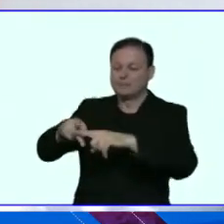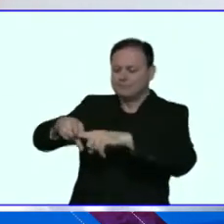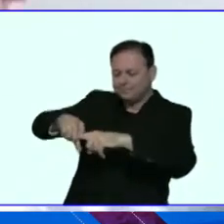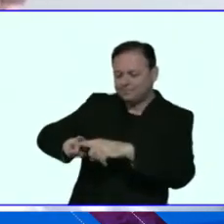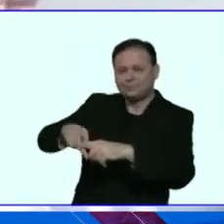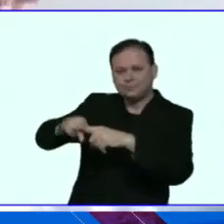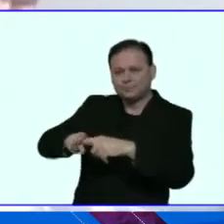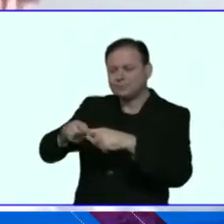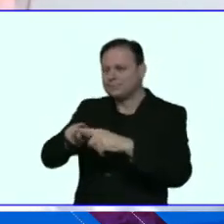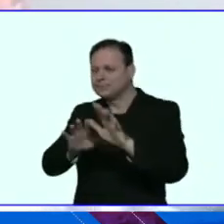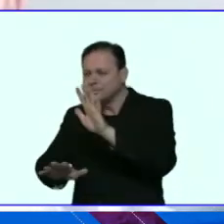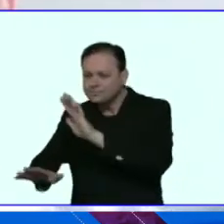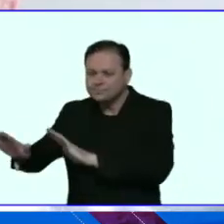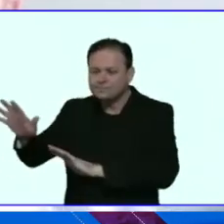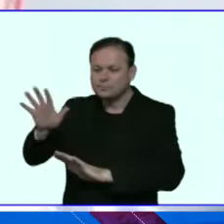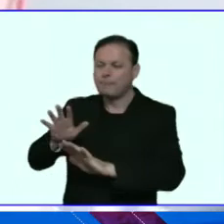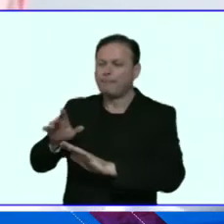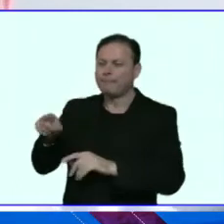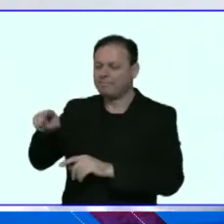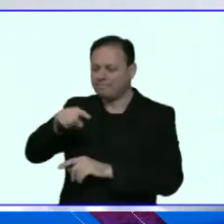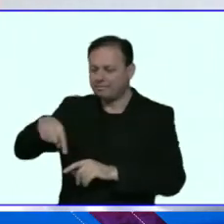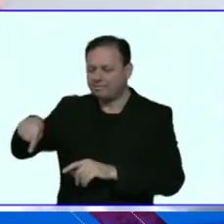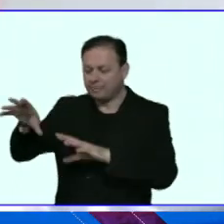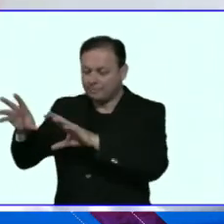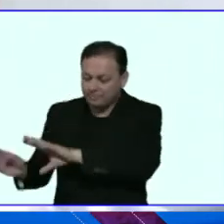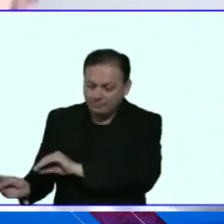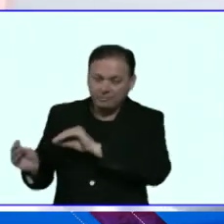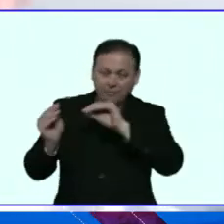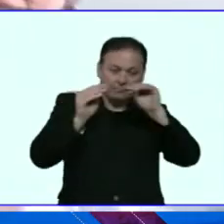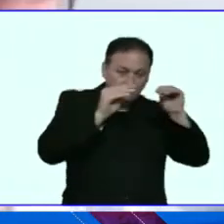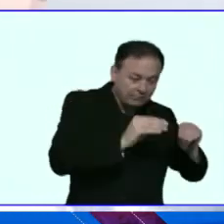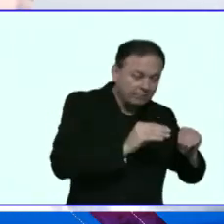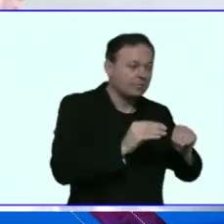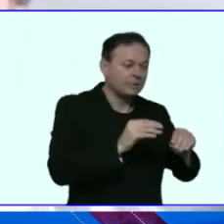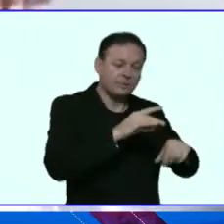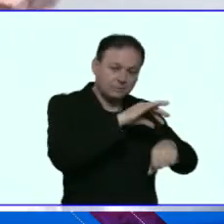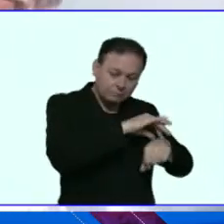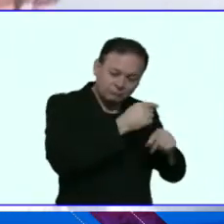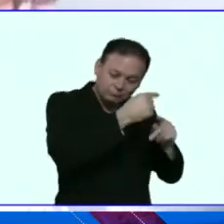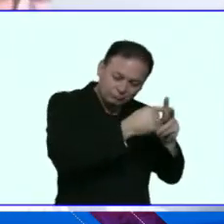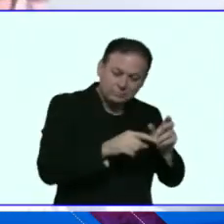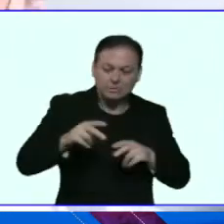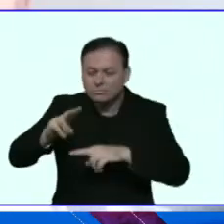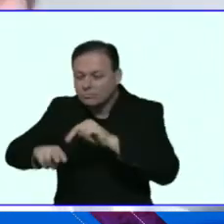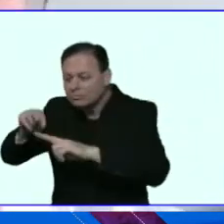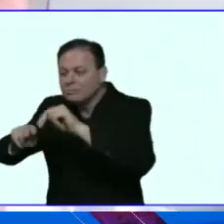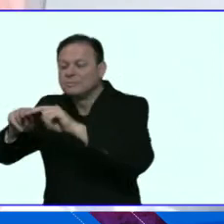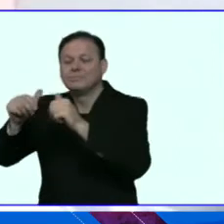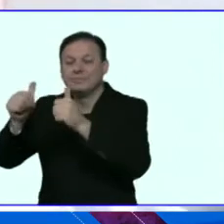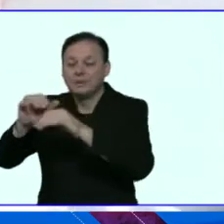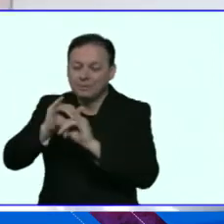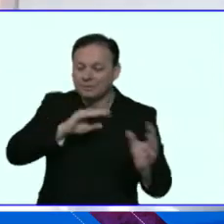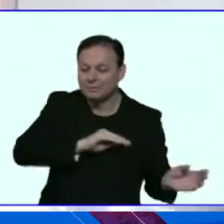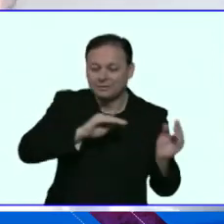reprogramación para corregir este tipo de errores. Pero escuché promesas y dije,